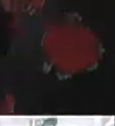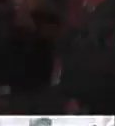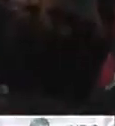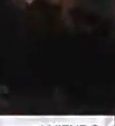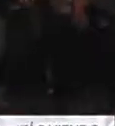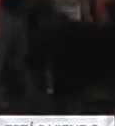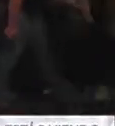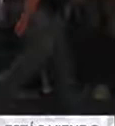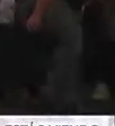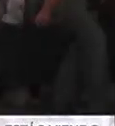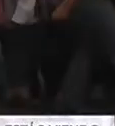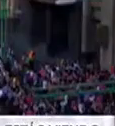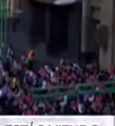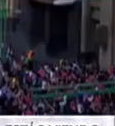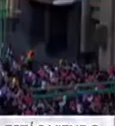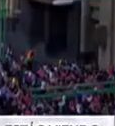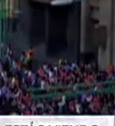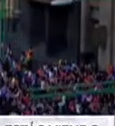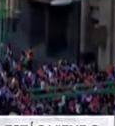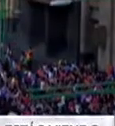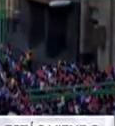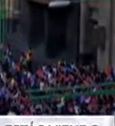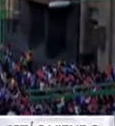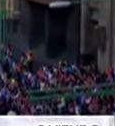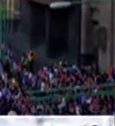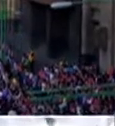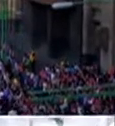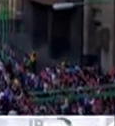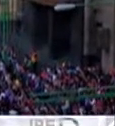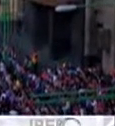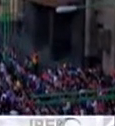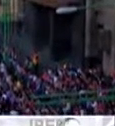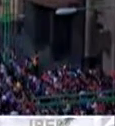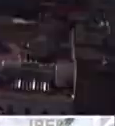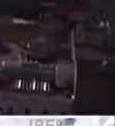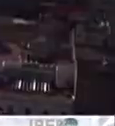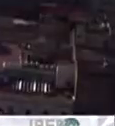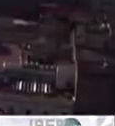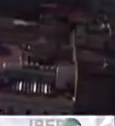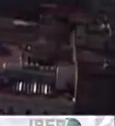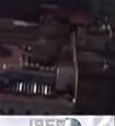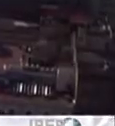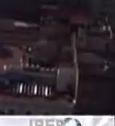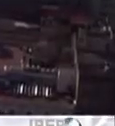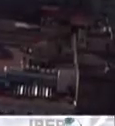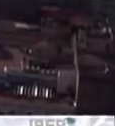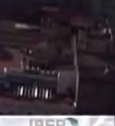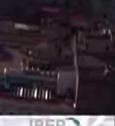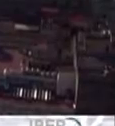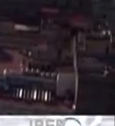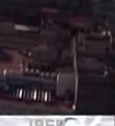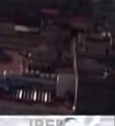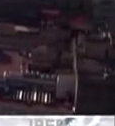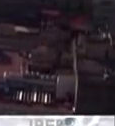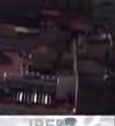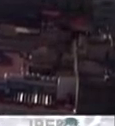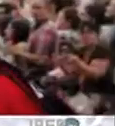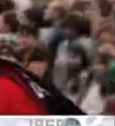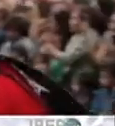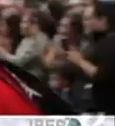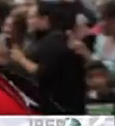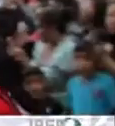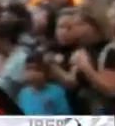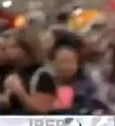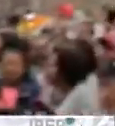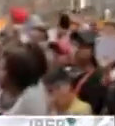maceta y una calabaza, me agarra la bruja y me lleva